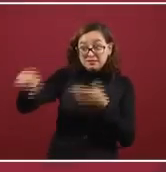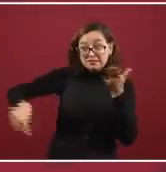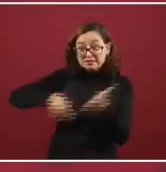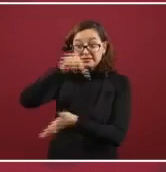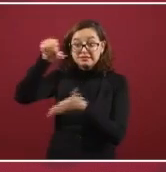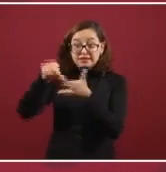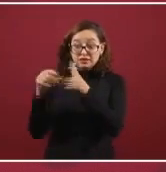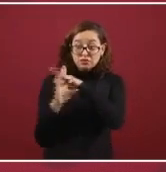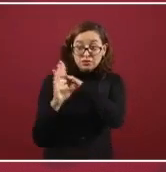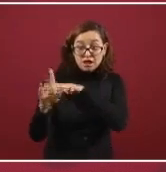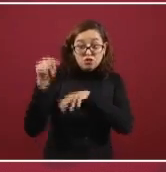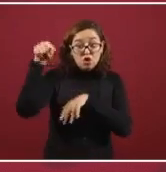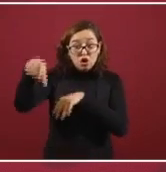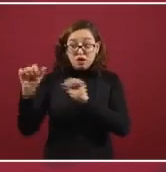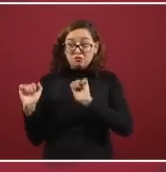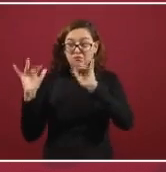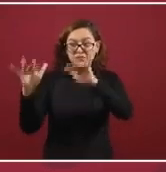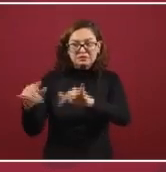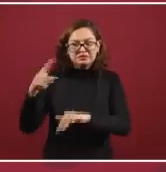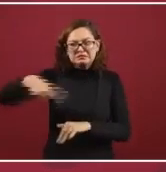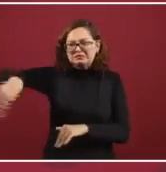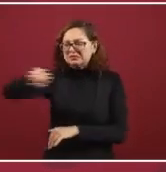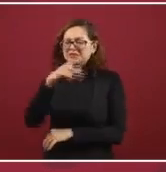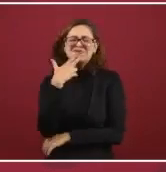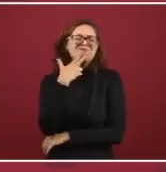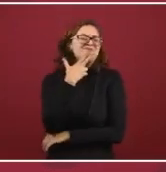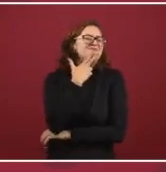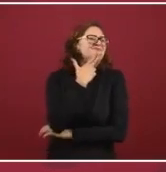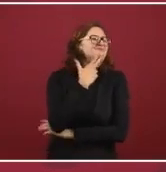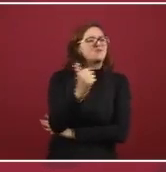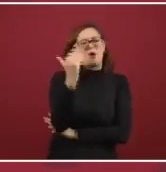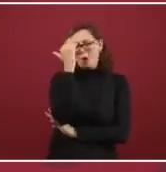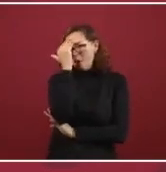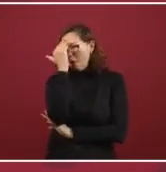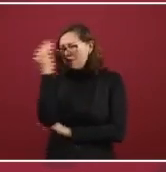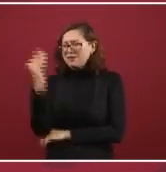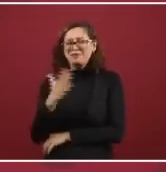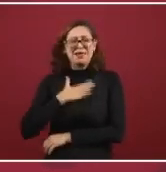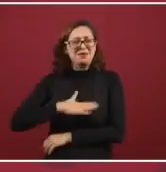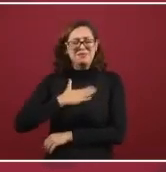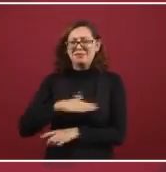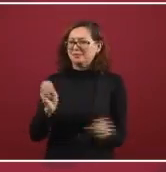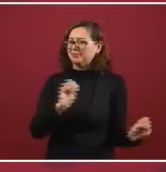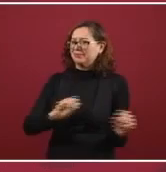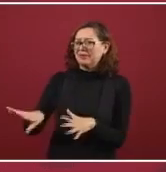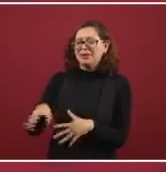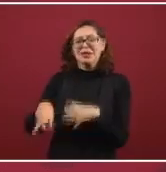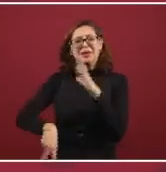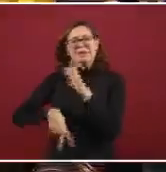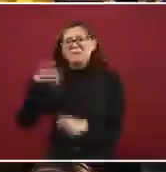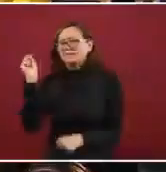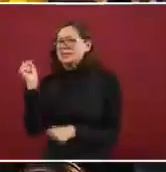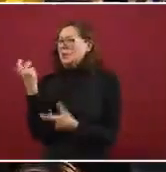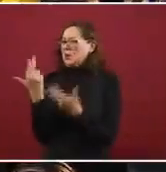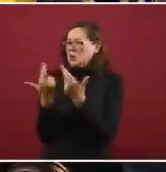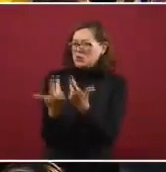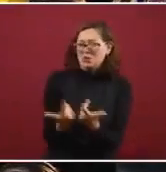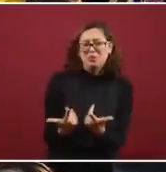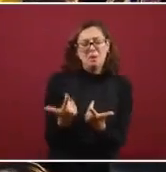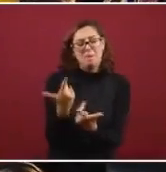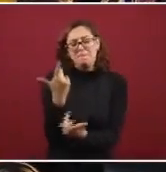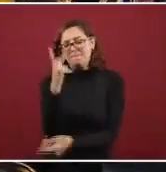presentaron es terrible. Los drenajes no sirven, los baños abandonados, ya sabes, bastante mal, yo diría, o muy, muy